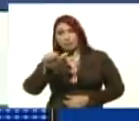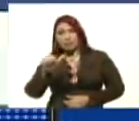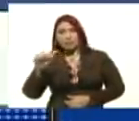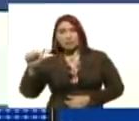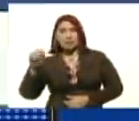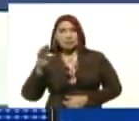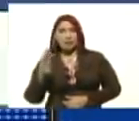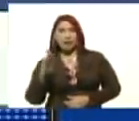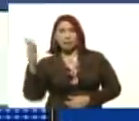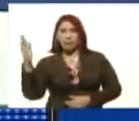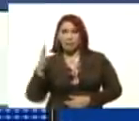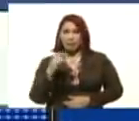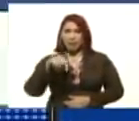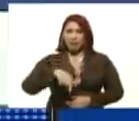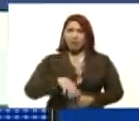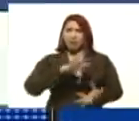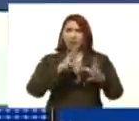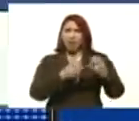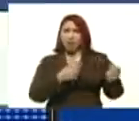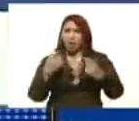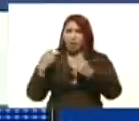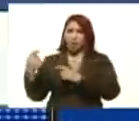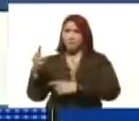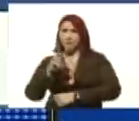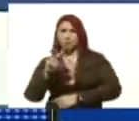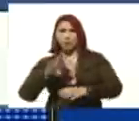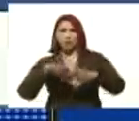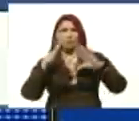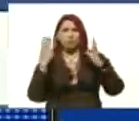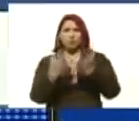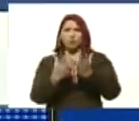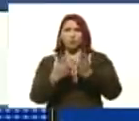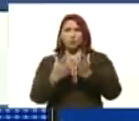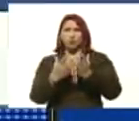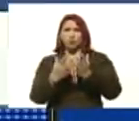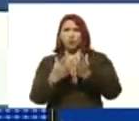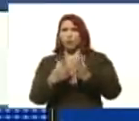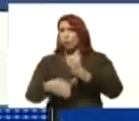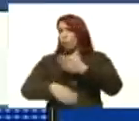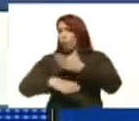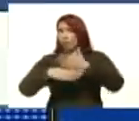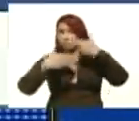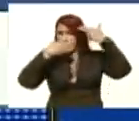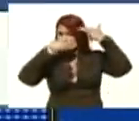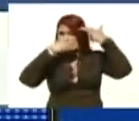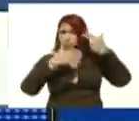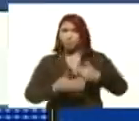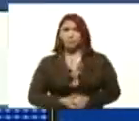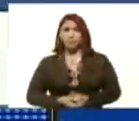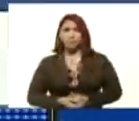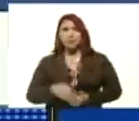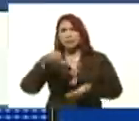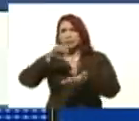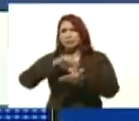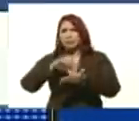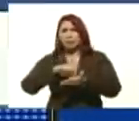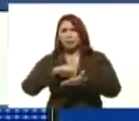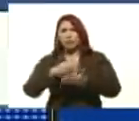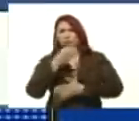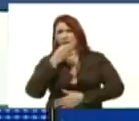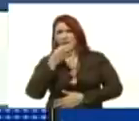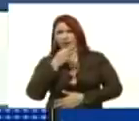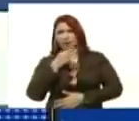traía los CLAP a Venezuela del mundo. Lo secuestraron, lo torturaron y aún lo mantienen secuestrado en Cabo Verde de manera ilegítima,